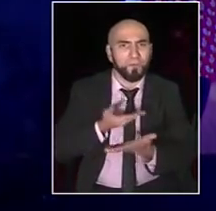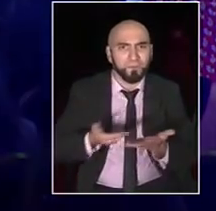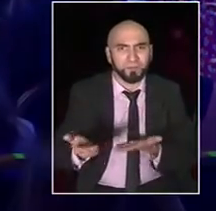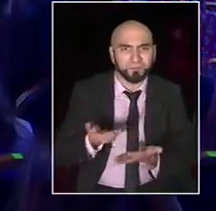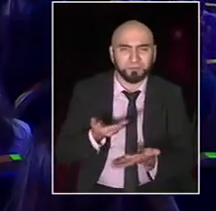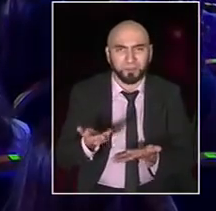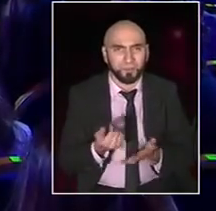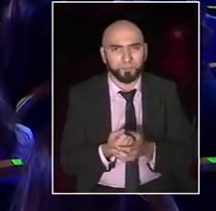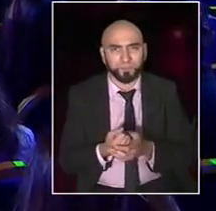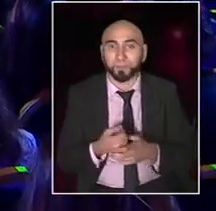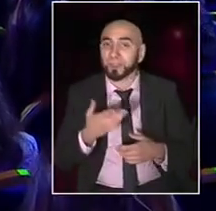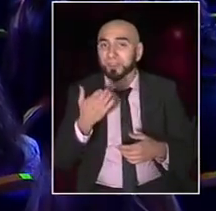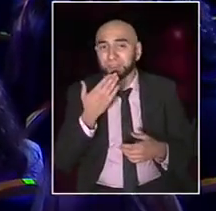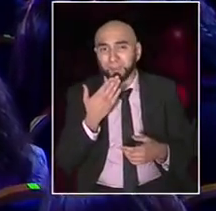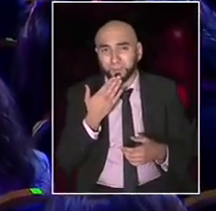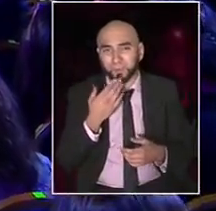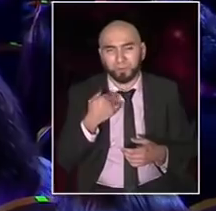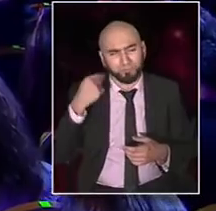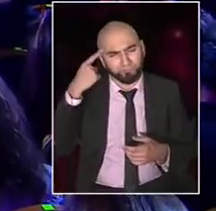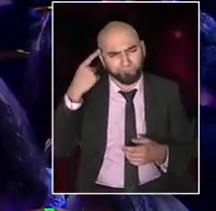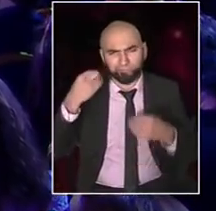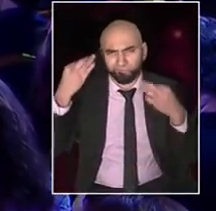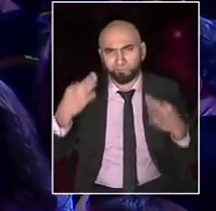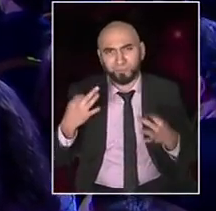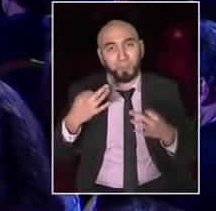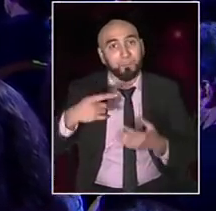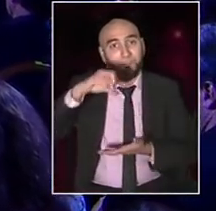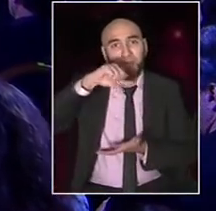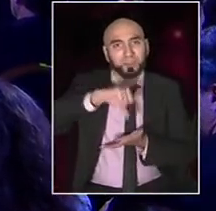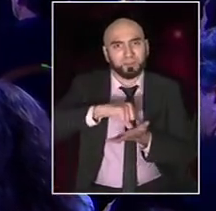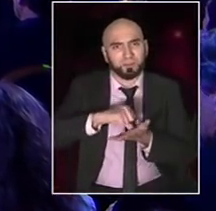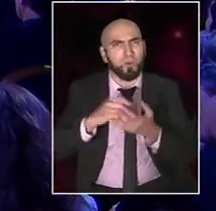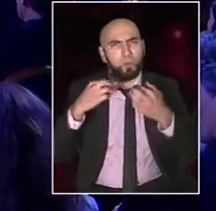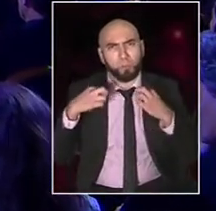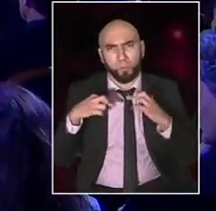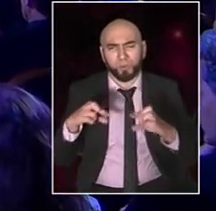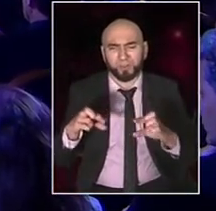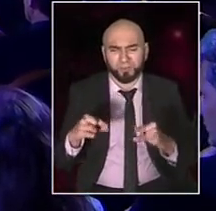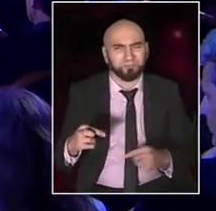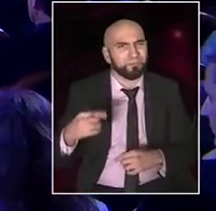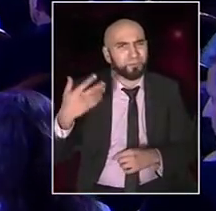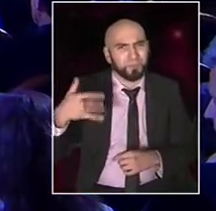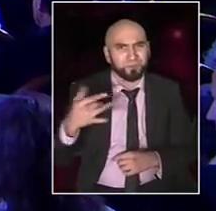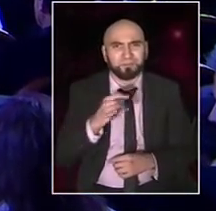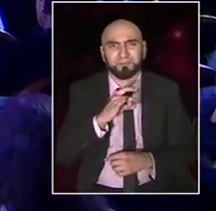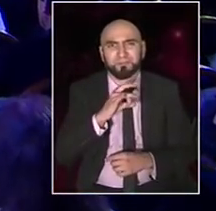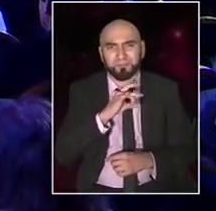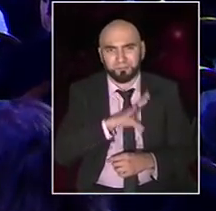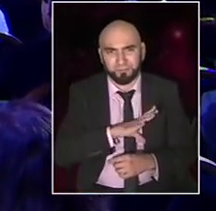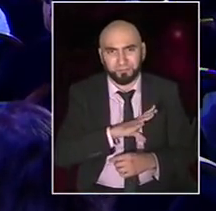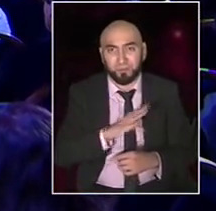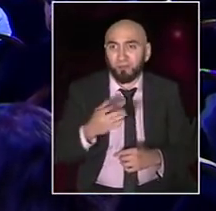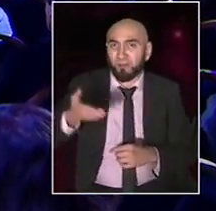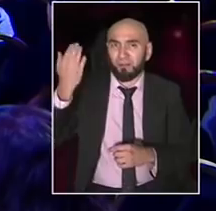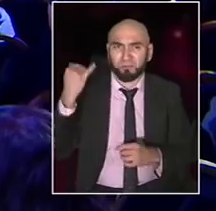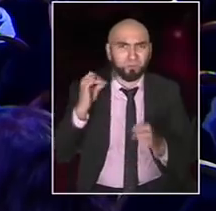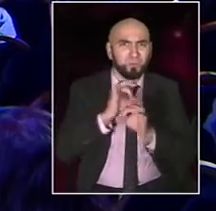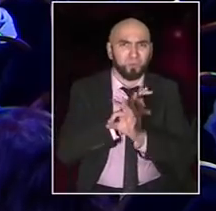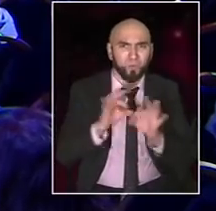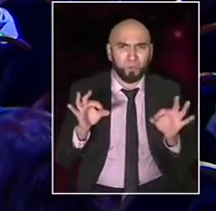mismo tiempo tengo la convicción de que este país tiene oportunidades que son únicas en su historia. Nunca Chile había tenido